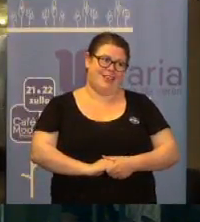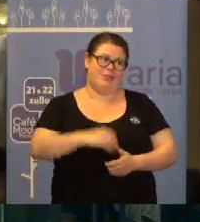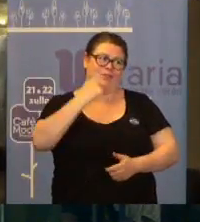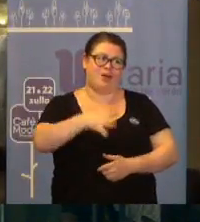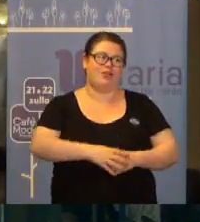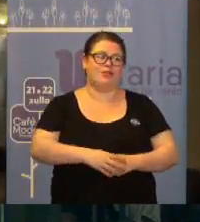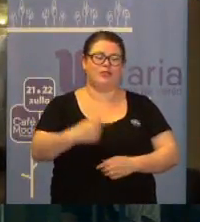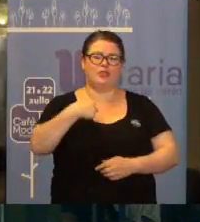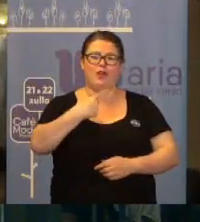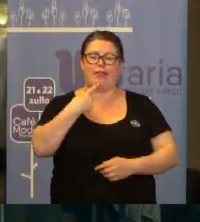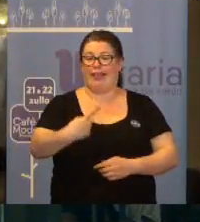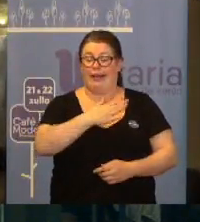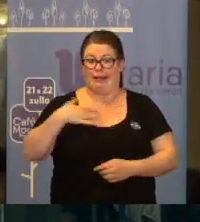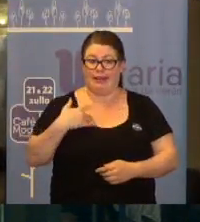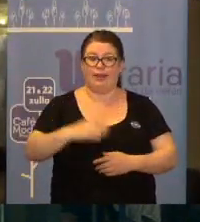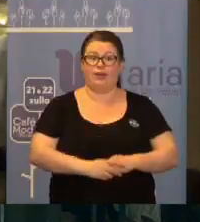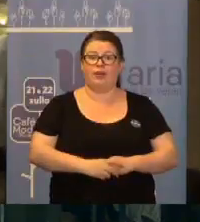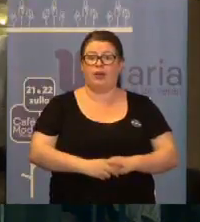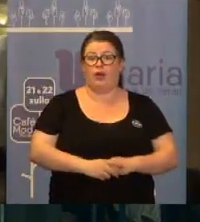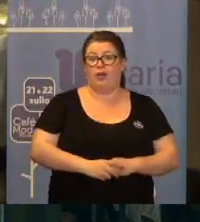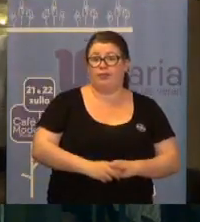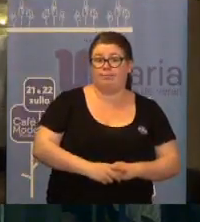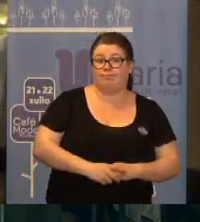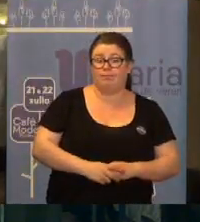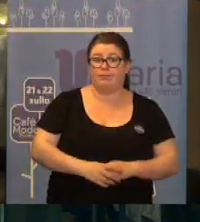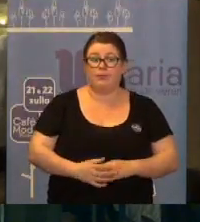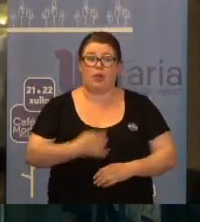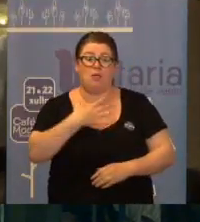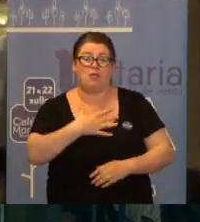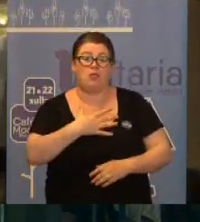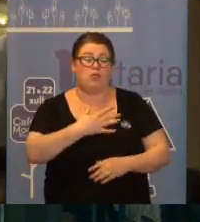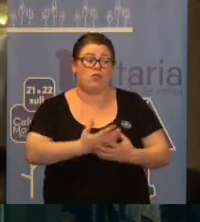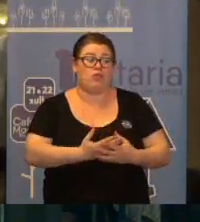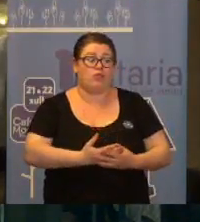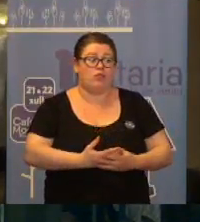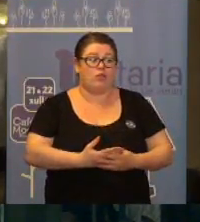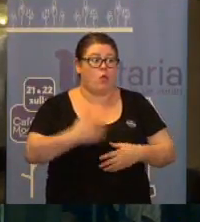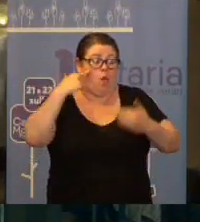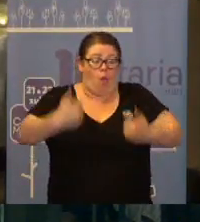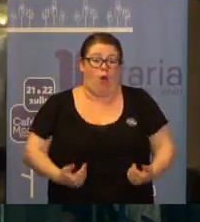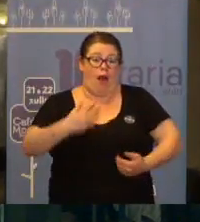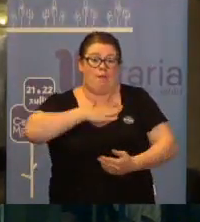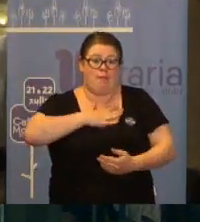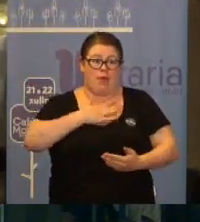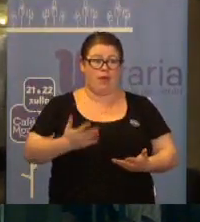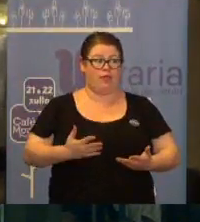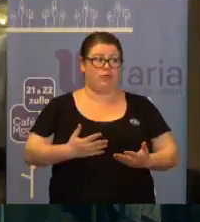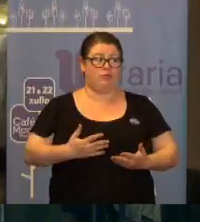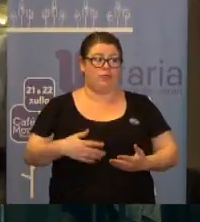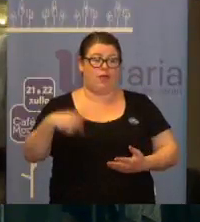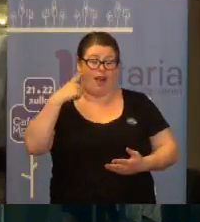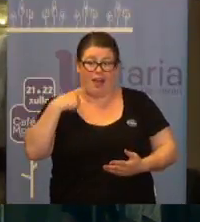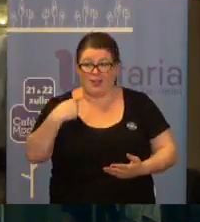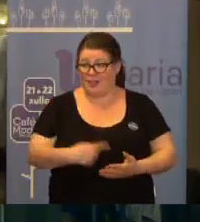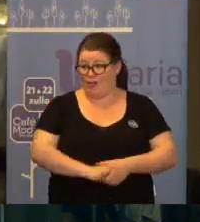Bueno, eu primeiro quería dicir, realmente o meu instinto sempre foi conservador, o meu instinto corporal. Non creo que a mí